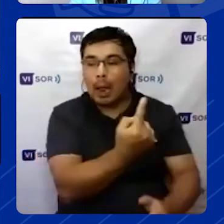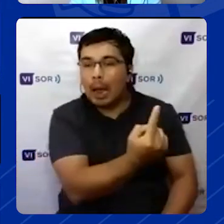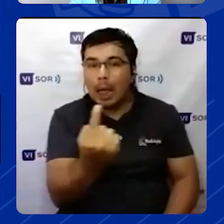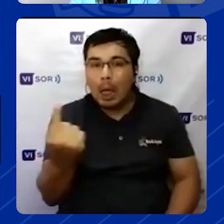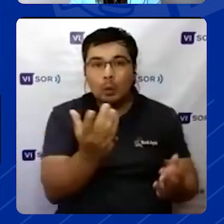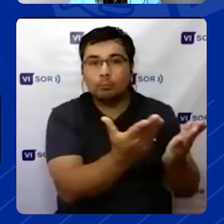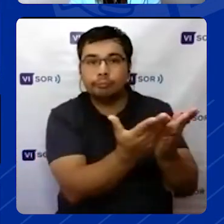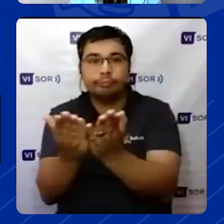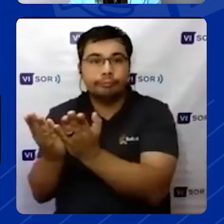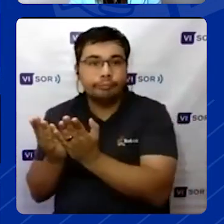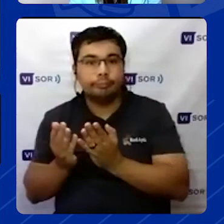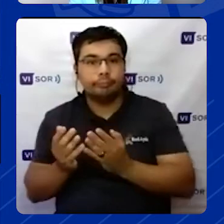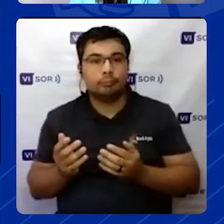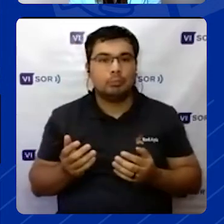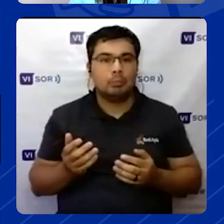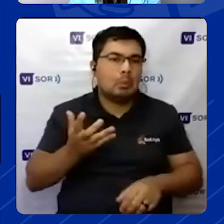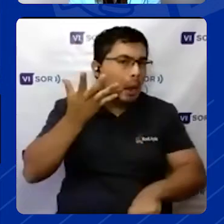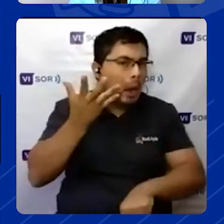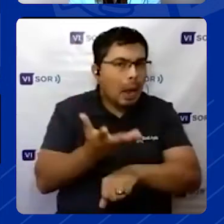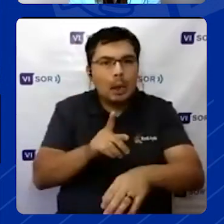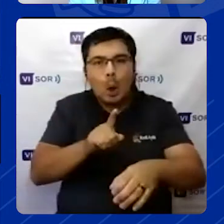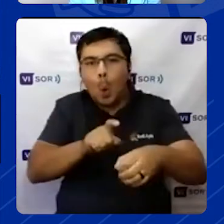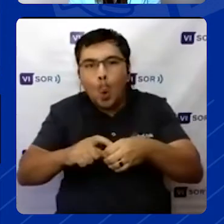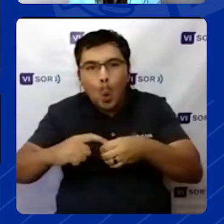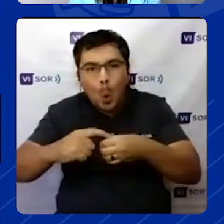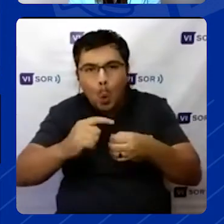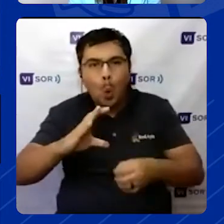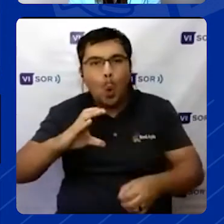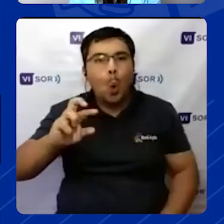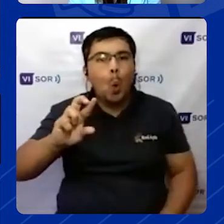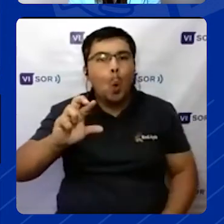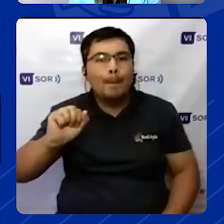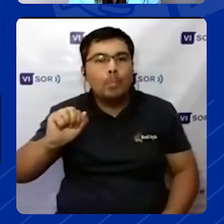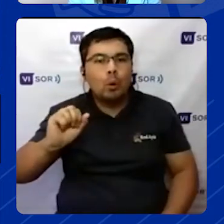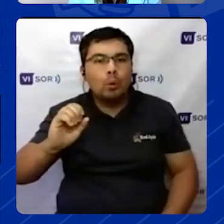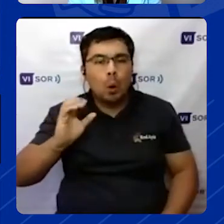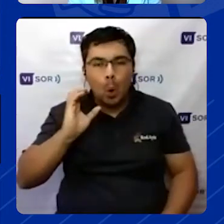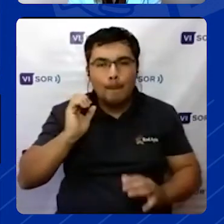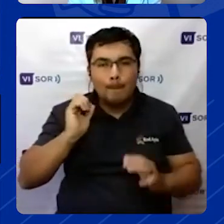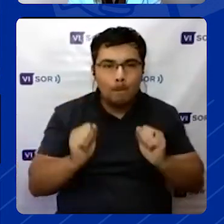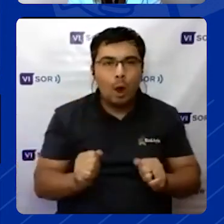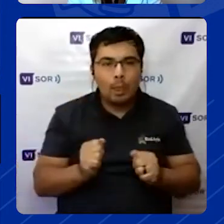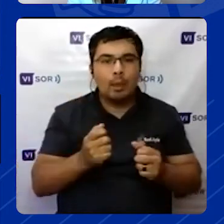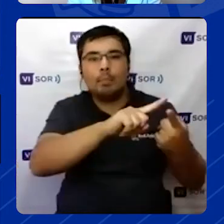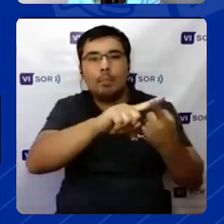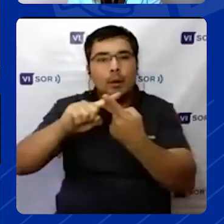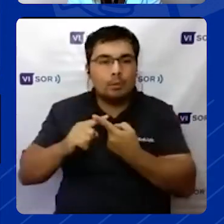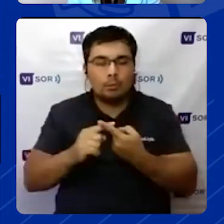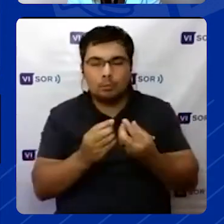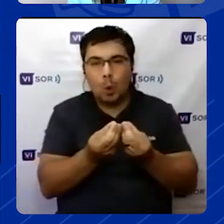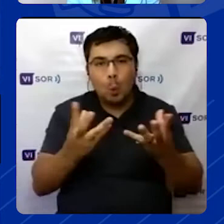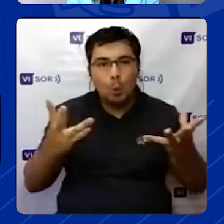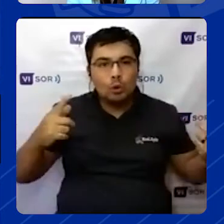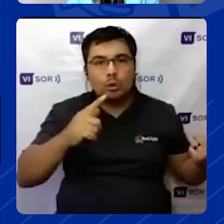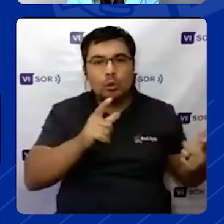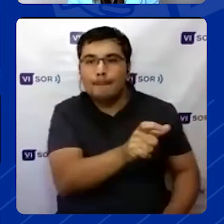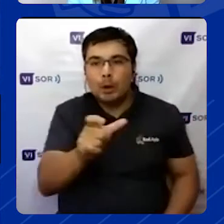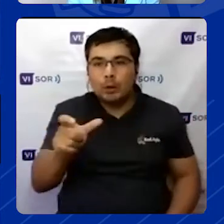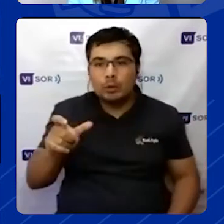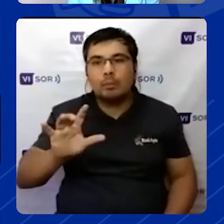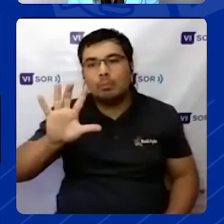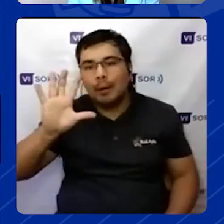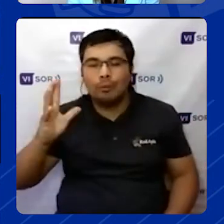adecuada, pero hay hartos cupos, así que tenemos espacio, podemos participar con hartas personas, y bueno, y si no, después vamos a hacer otra versión,